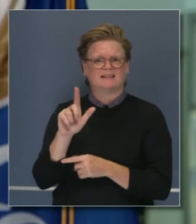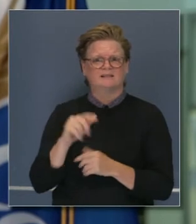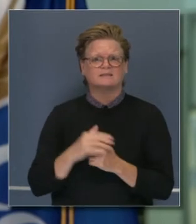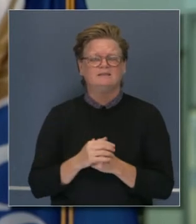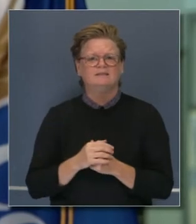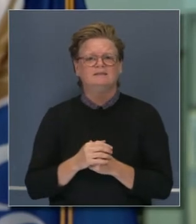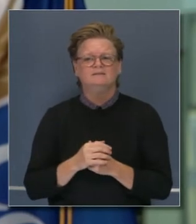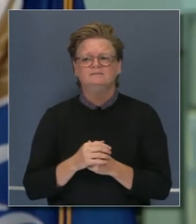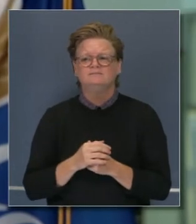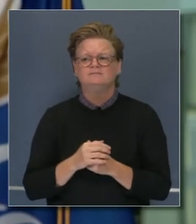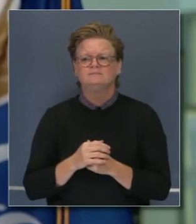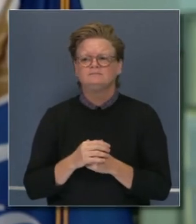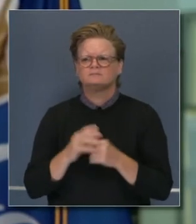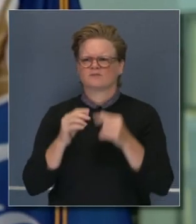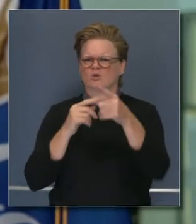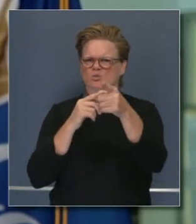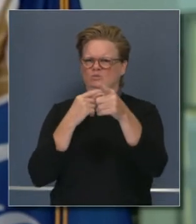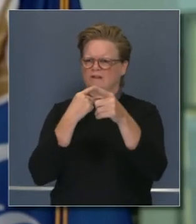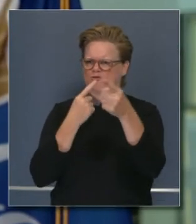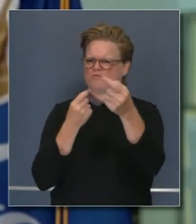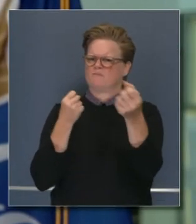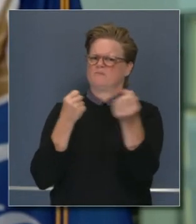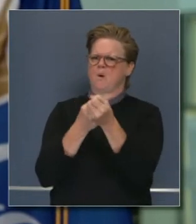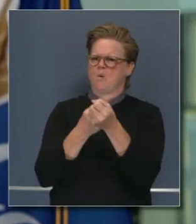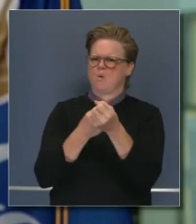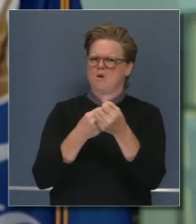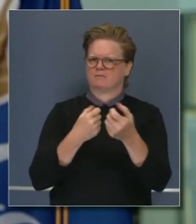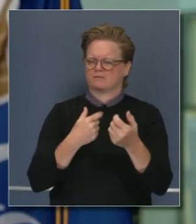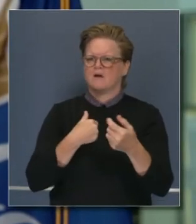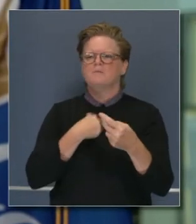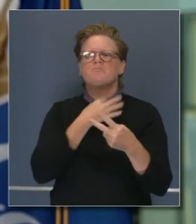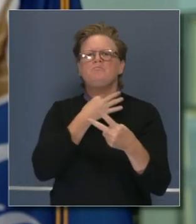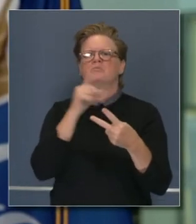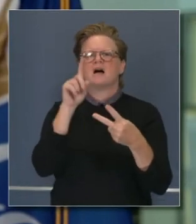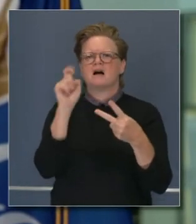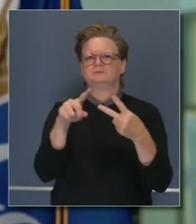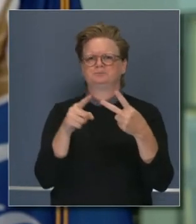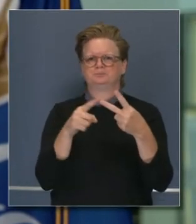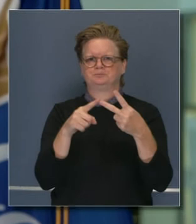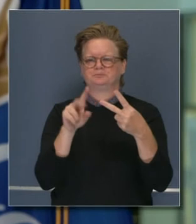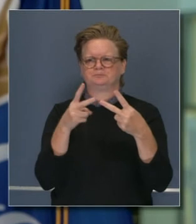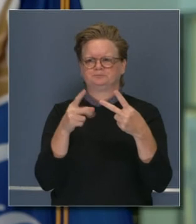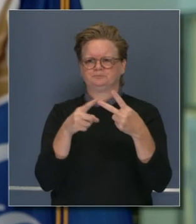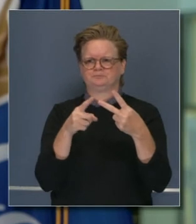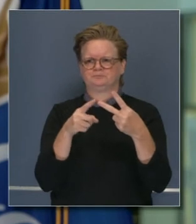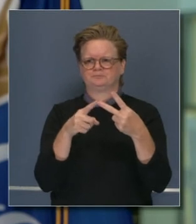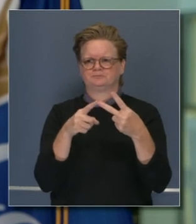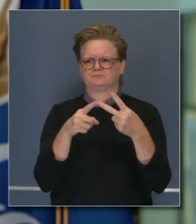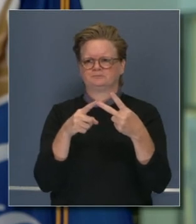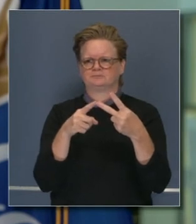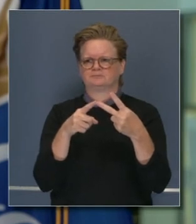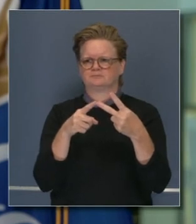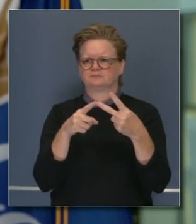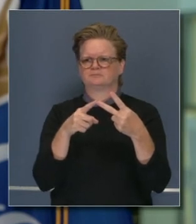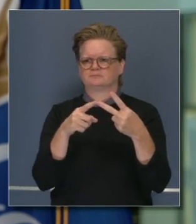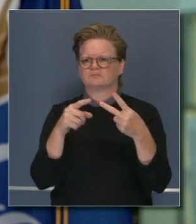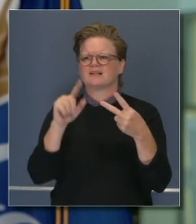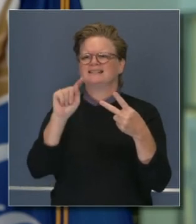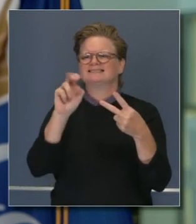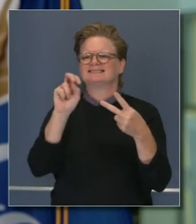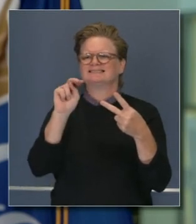CB93. Me gustaría saber si usted va a respaldar esa medida. Hay una serie de grupos que representan